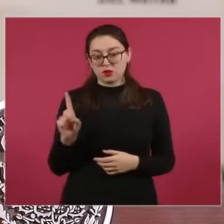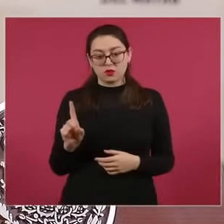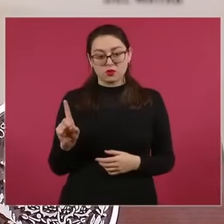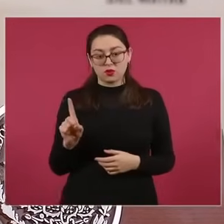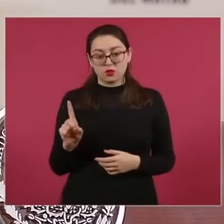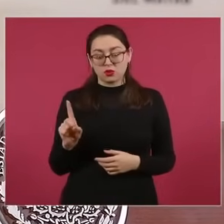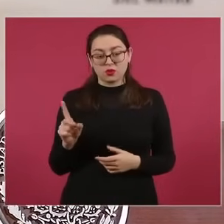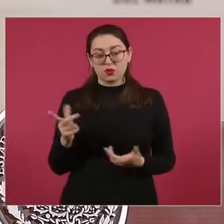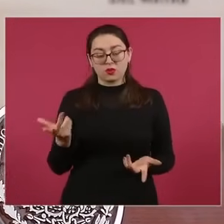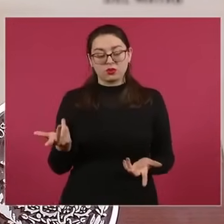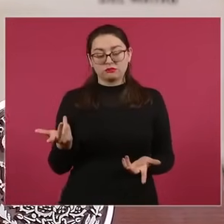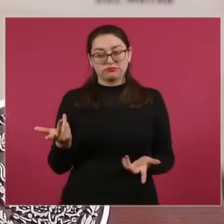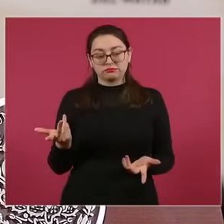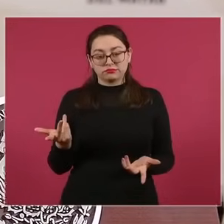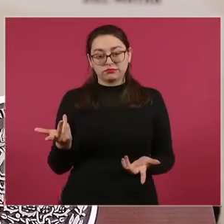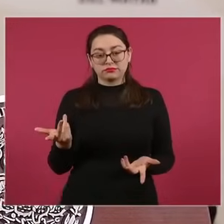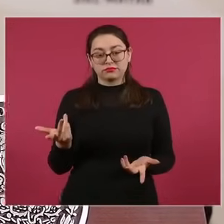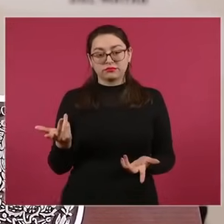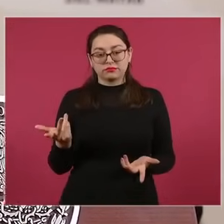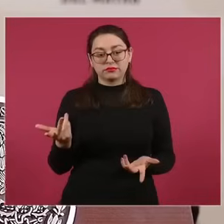o el lunes,